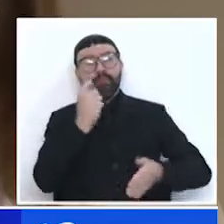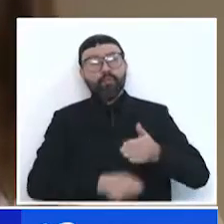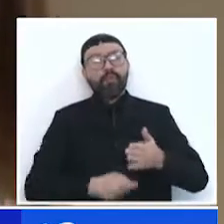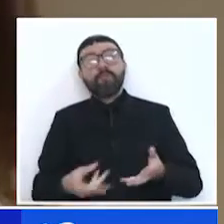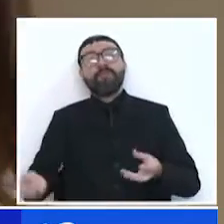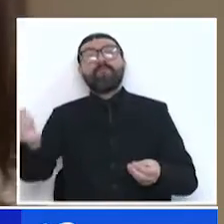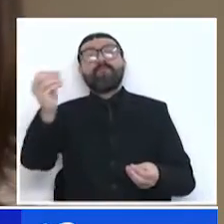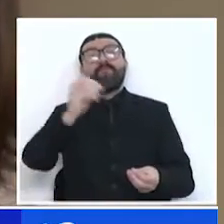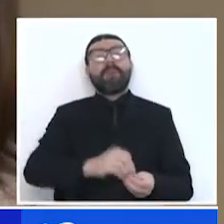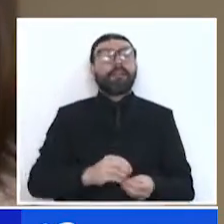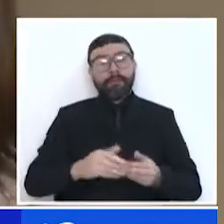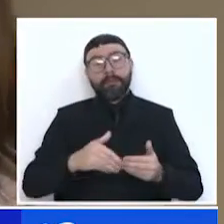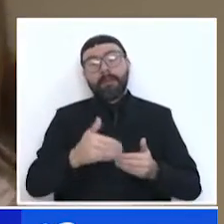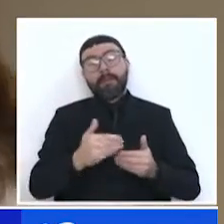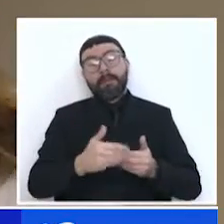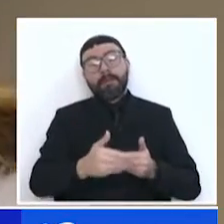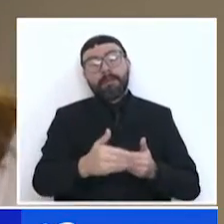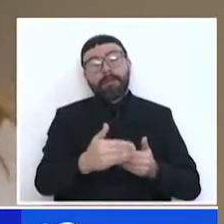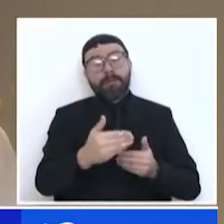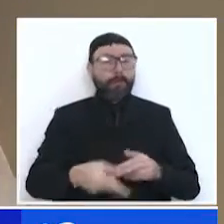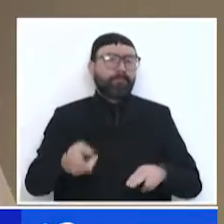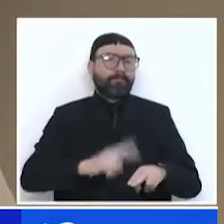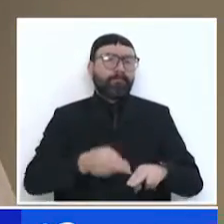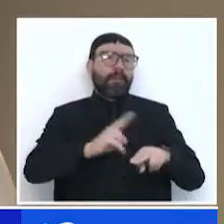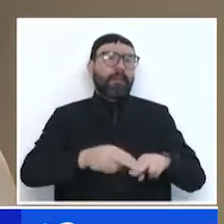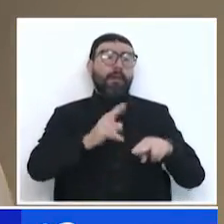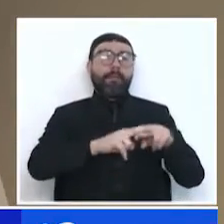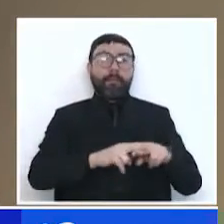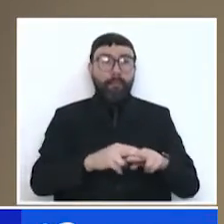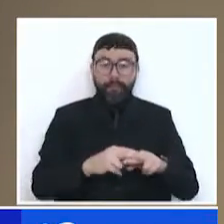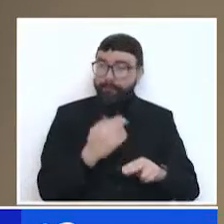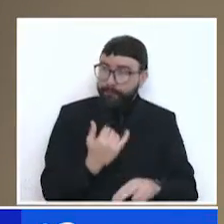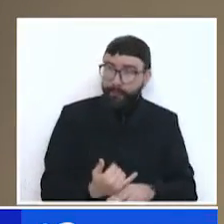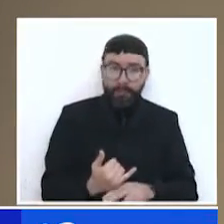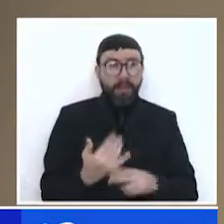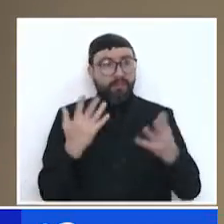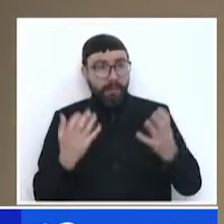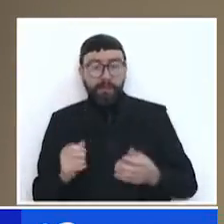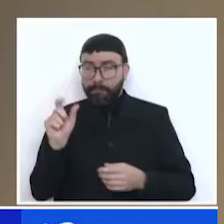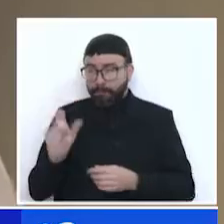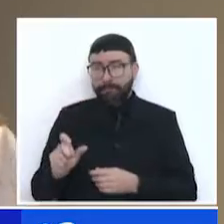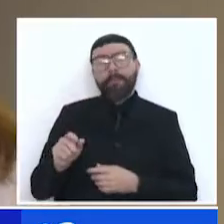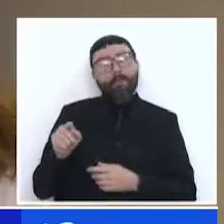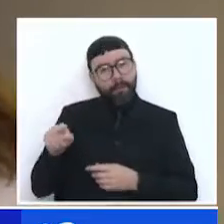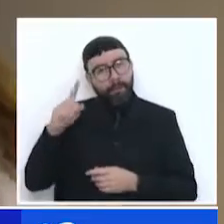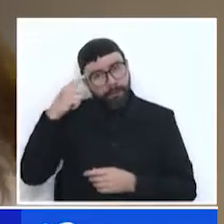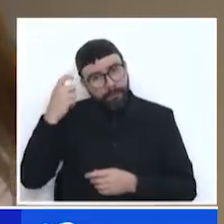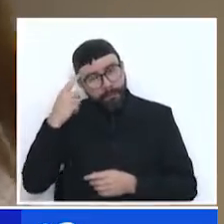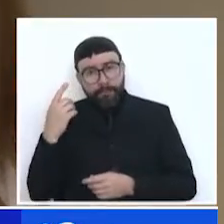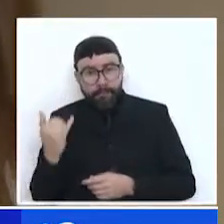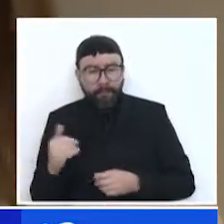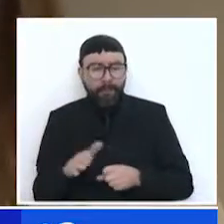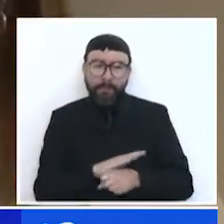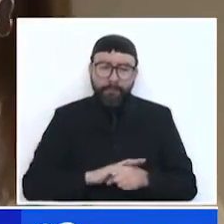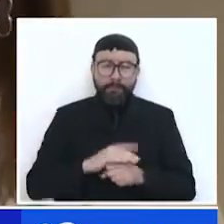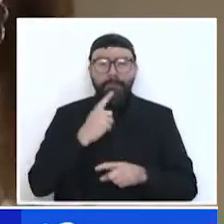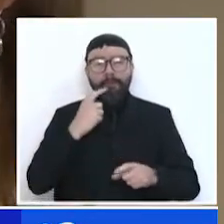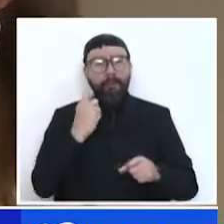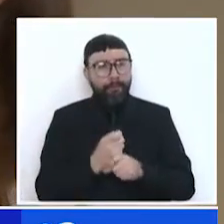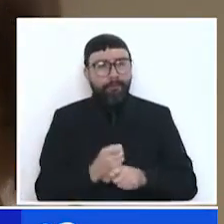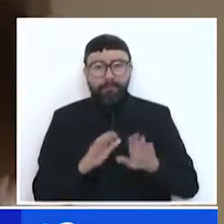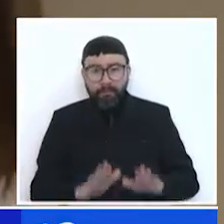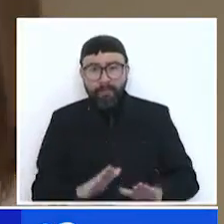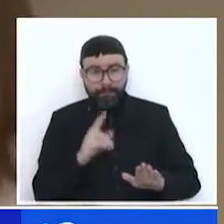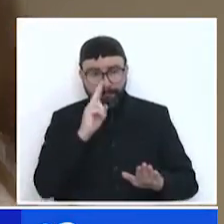pago extemporáneo y unas multas, y como ya dije, no es querer del señor gobernador que por la situación aún que estamos viviendo